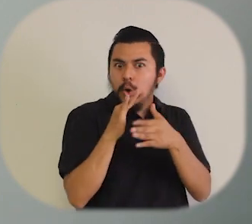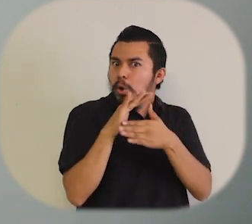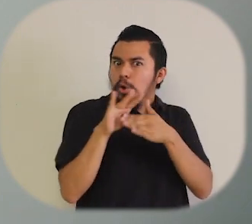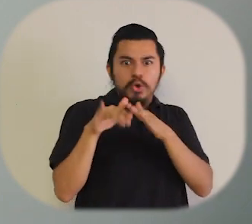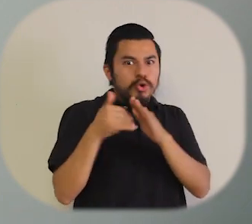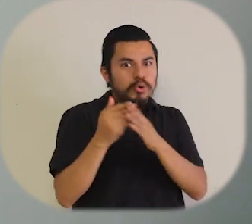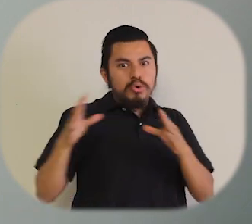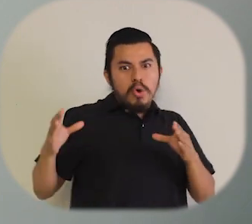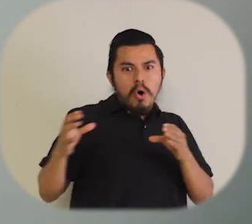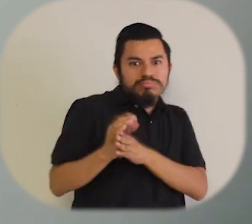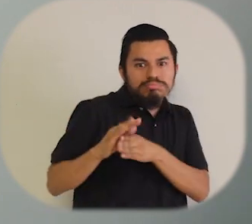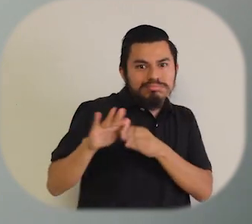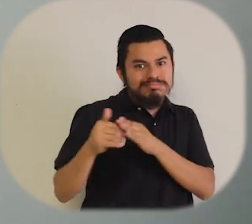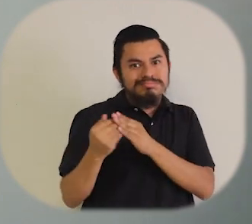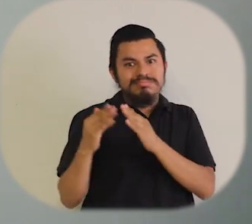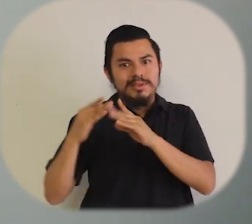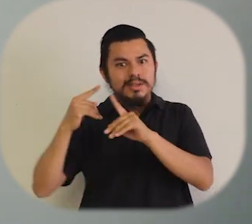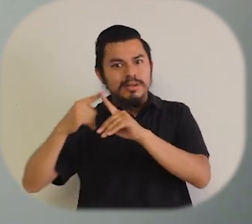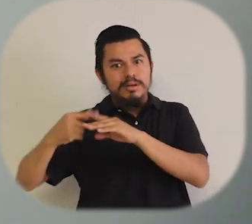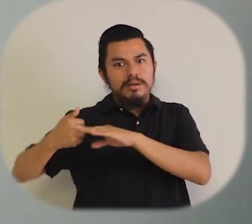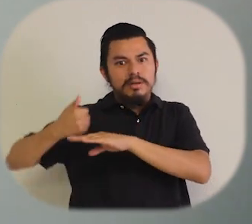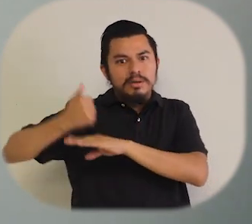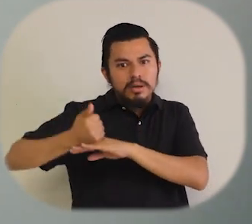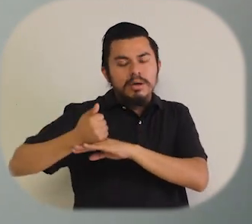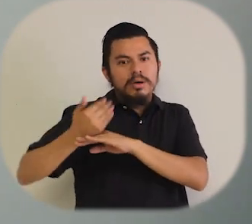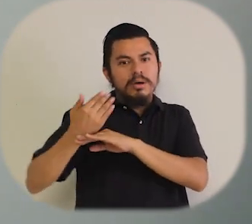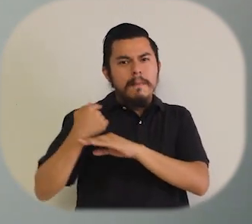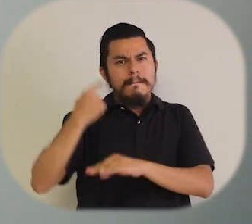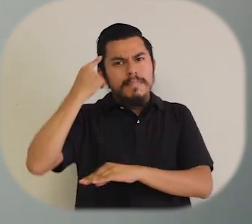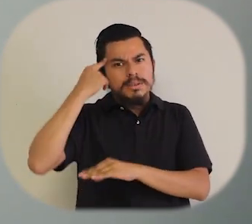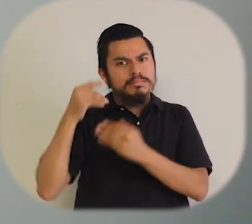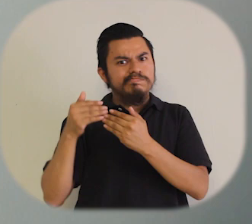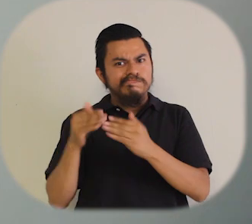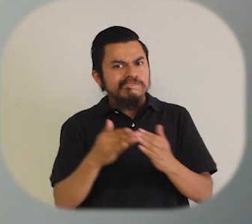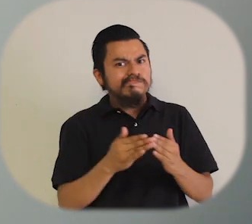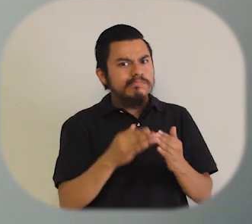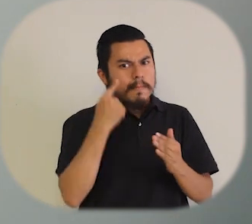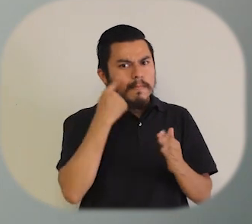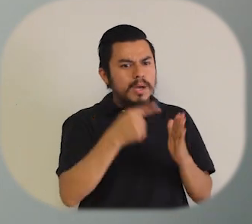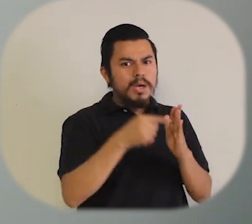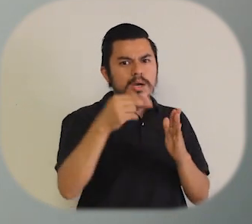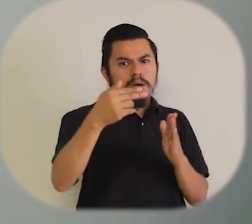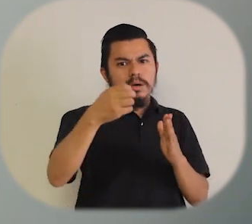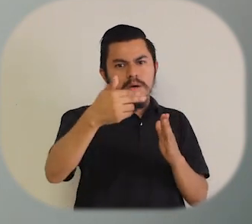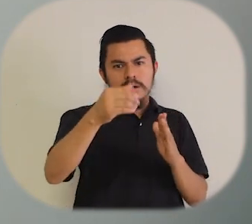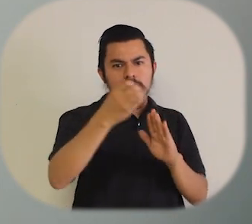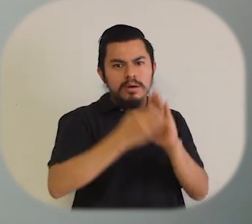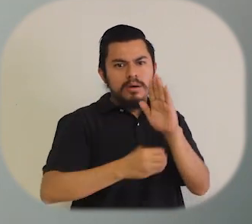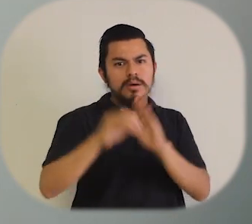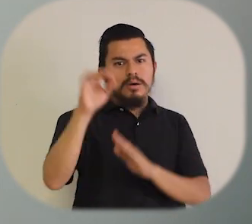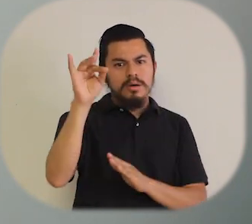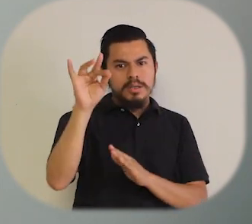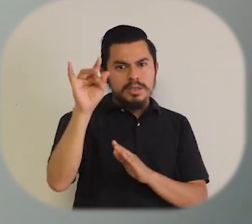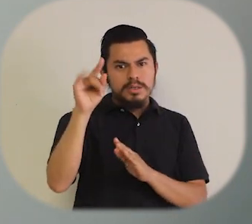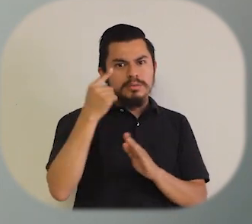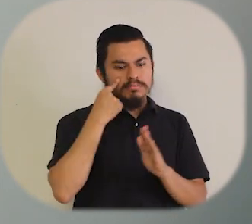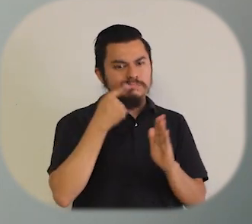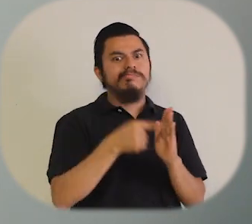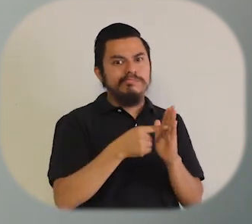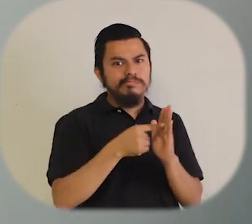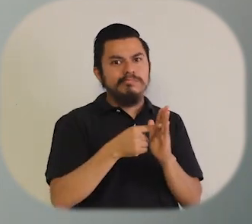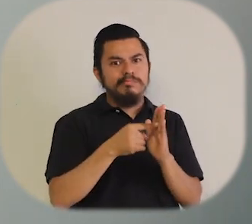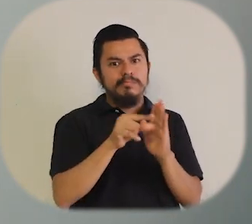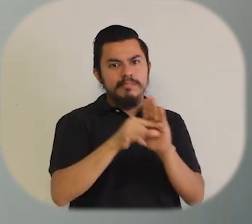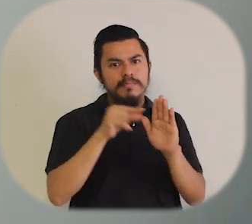esto, entonces necesitamos pensar de forma diferente. En Hechos 18 vemos la evidencia de ello. En Hechos 18, 24 al 28,